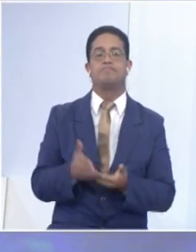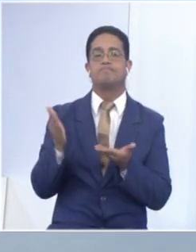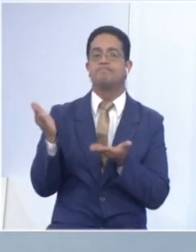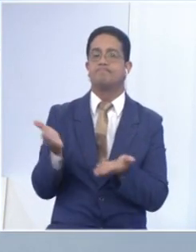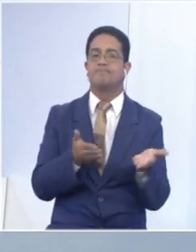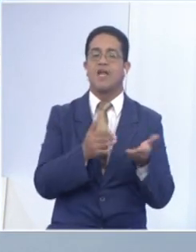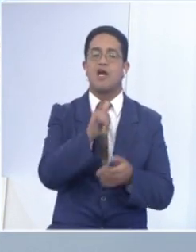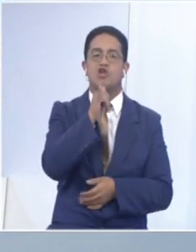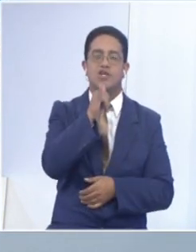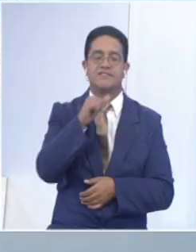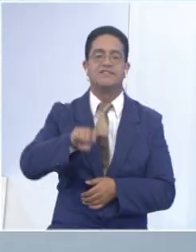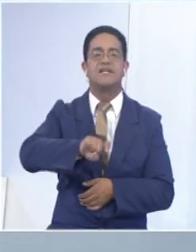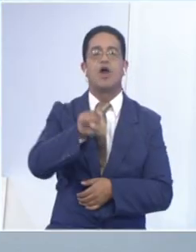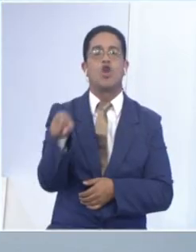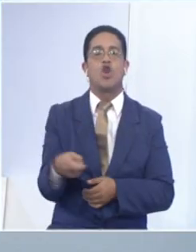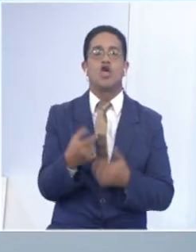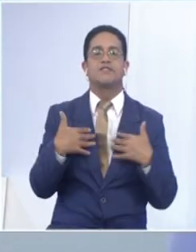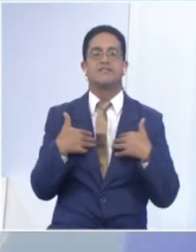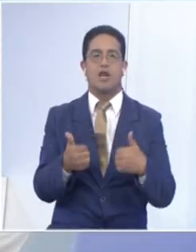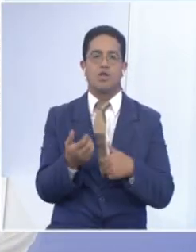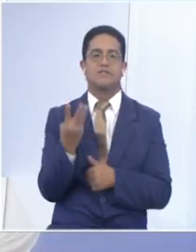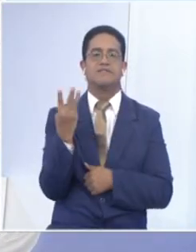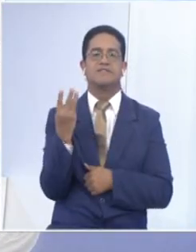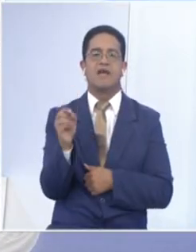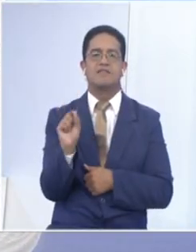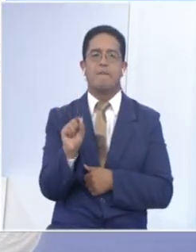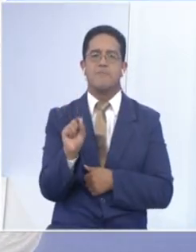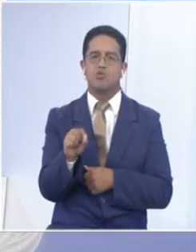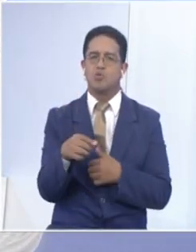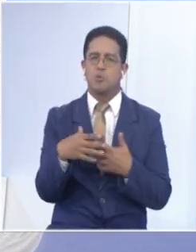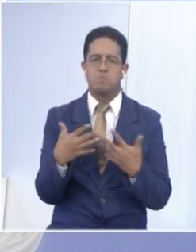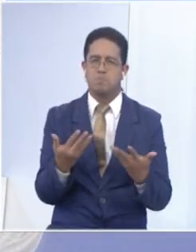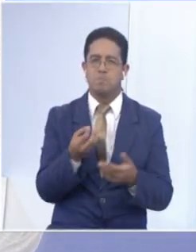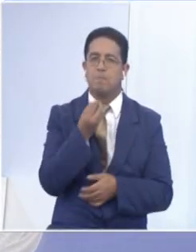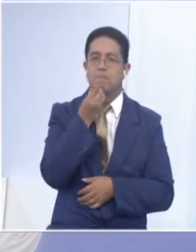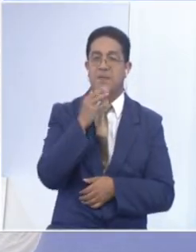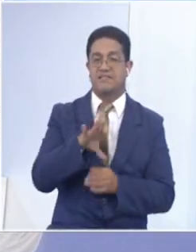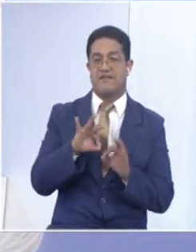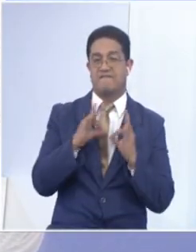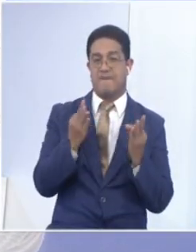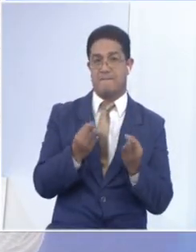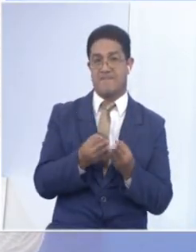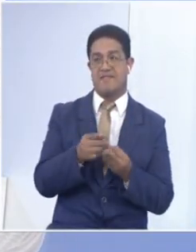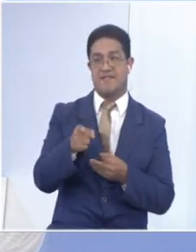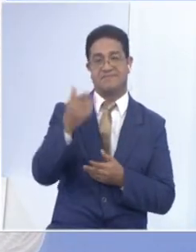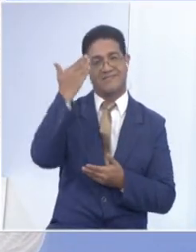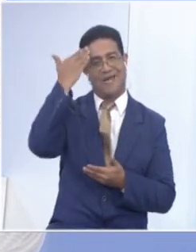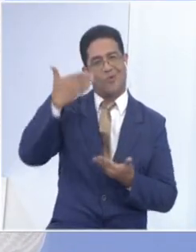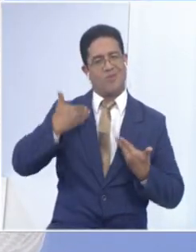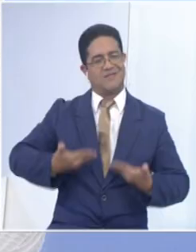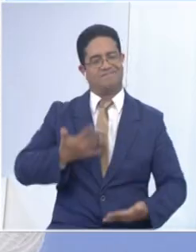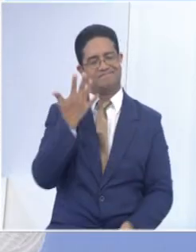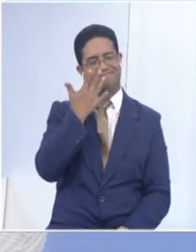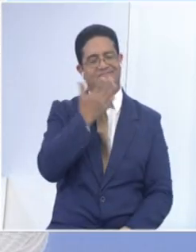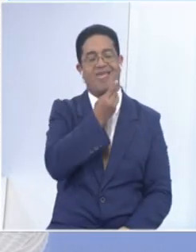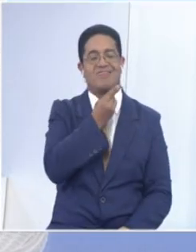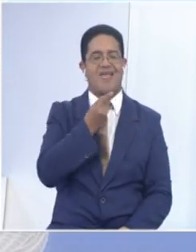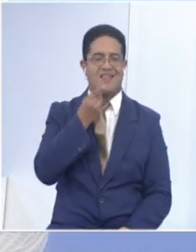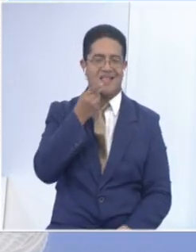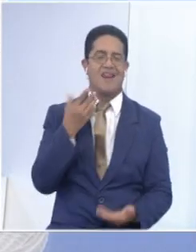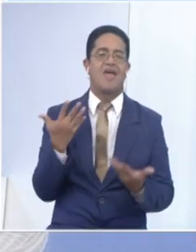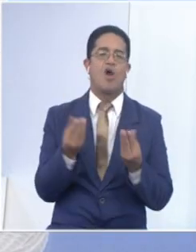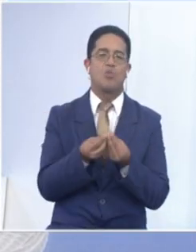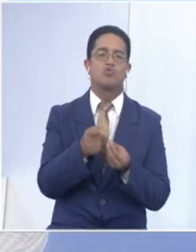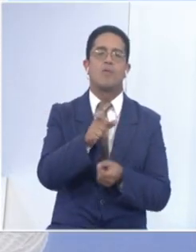Bienvenidos a Noticias Globovisión Salud, 30 minutos dedicados para el bienestar de toda la familia. Les saluda como siempre Daniela J. Salas en nombre de todo el equipo técnico y